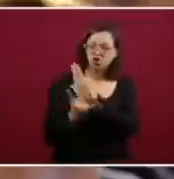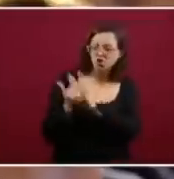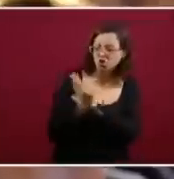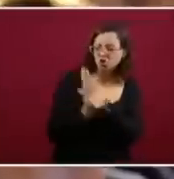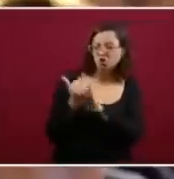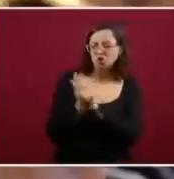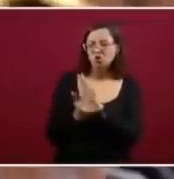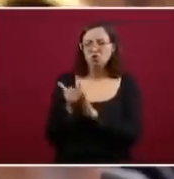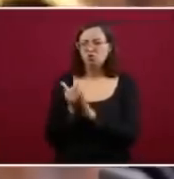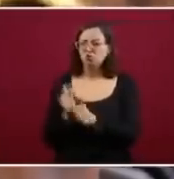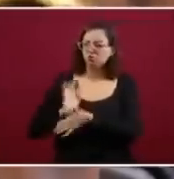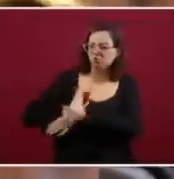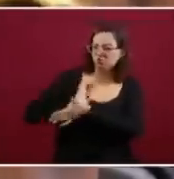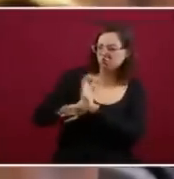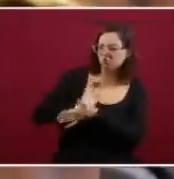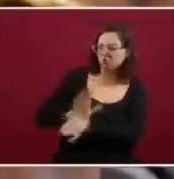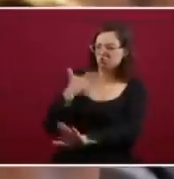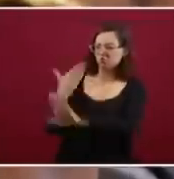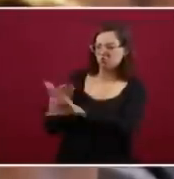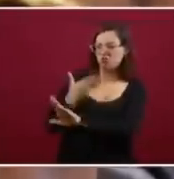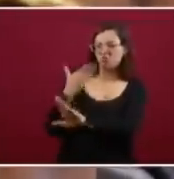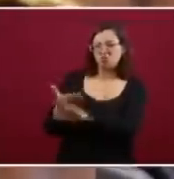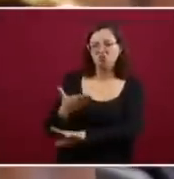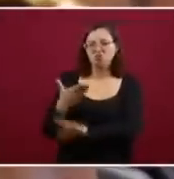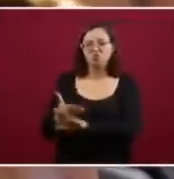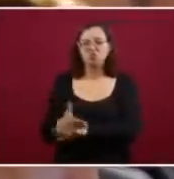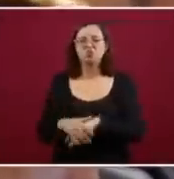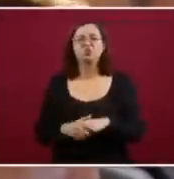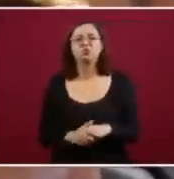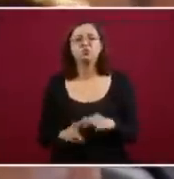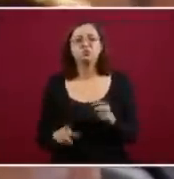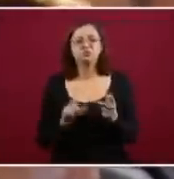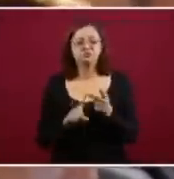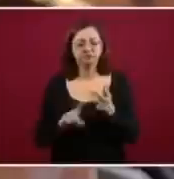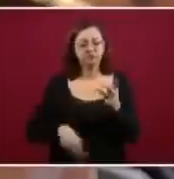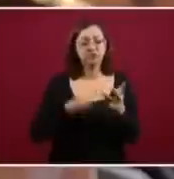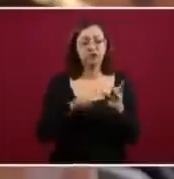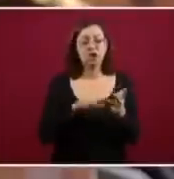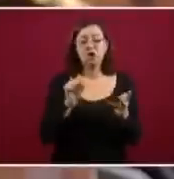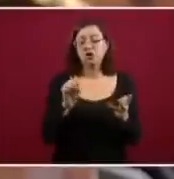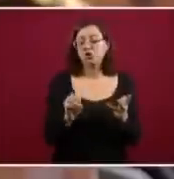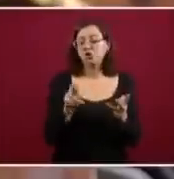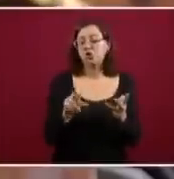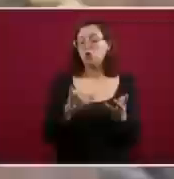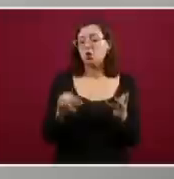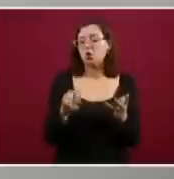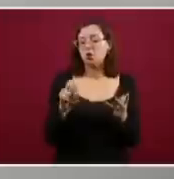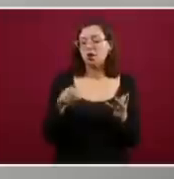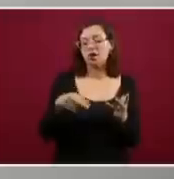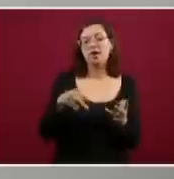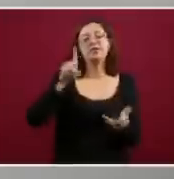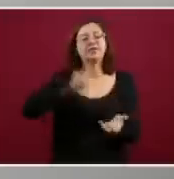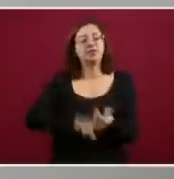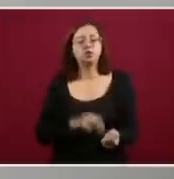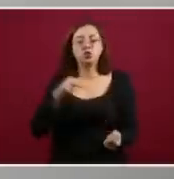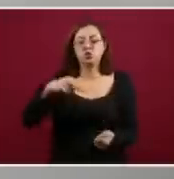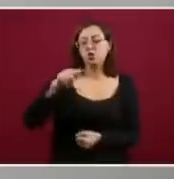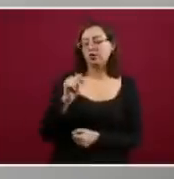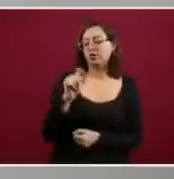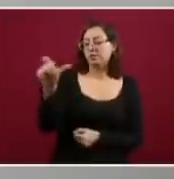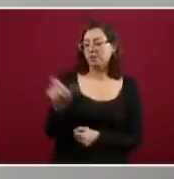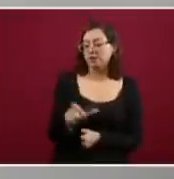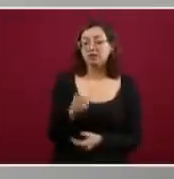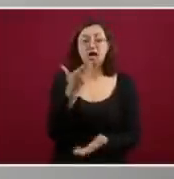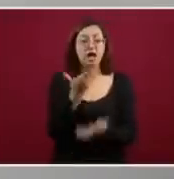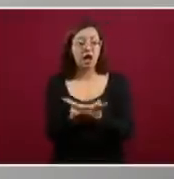ejerciendo discriminación a los medios no tradicionales sor juana martínez de notimex que por cierto en la actualidad